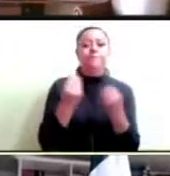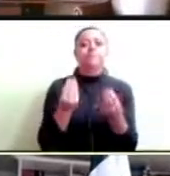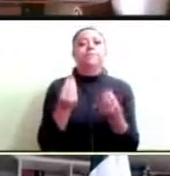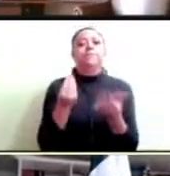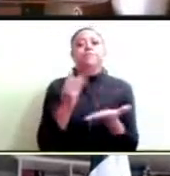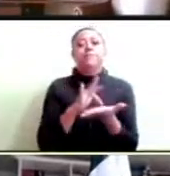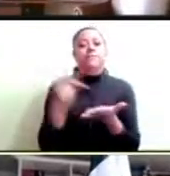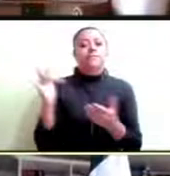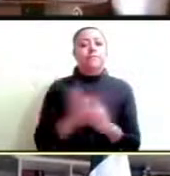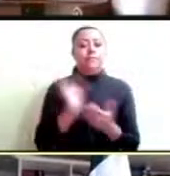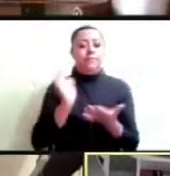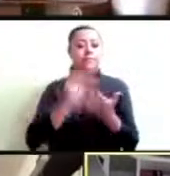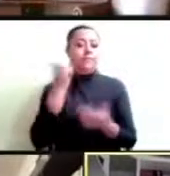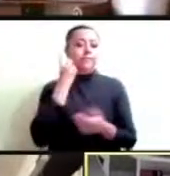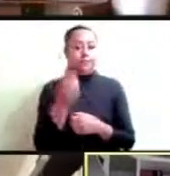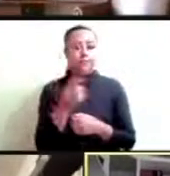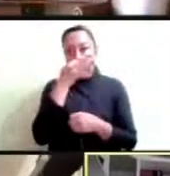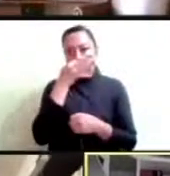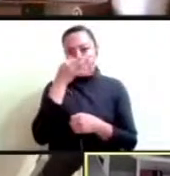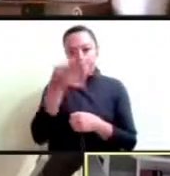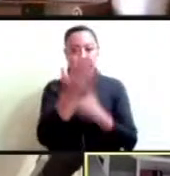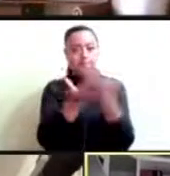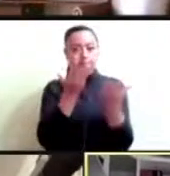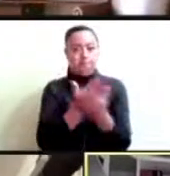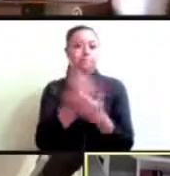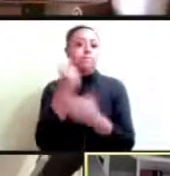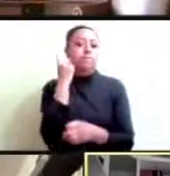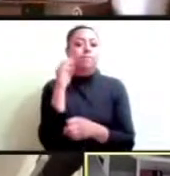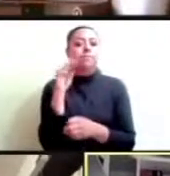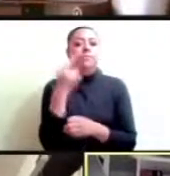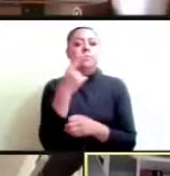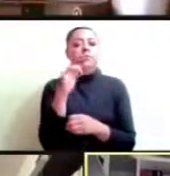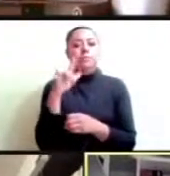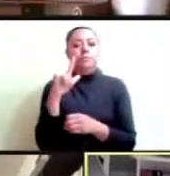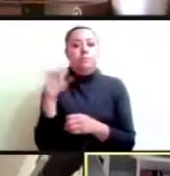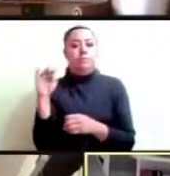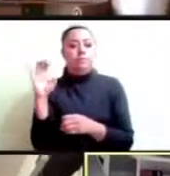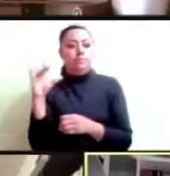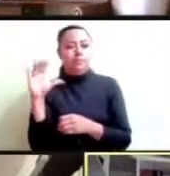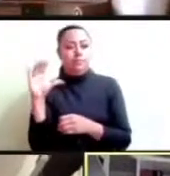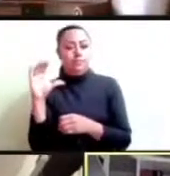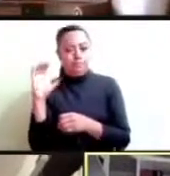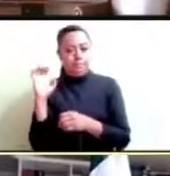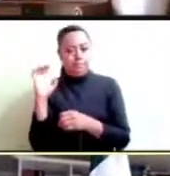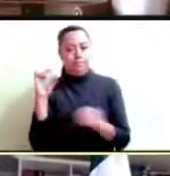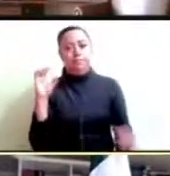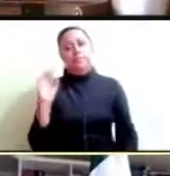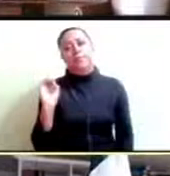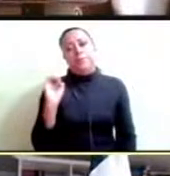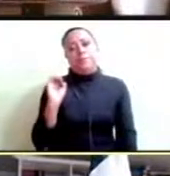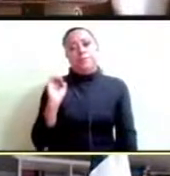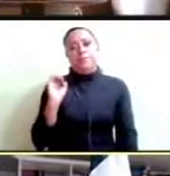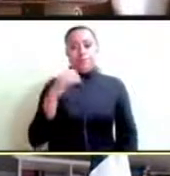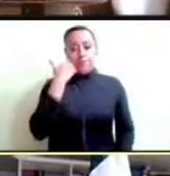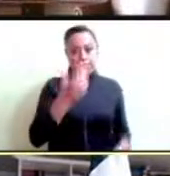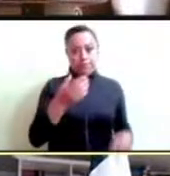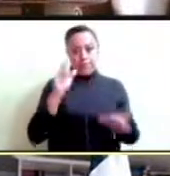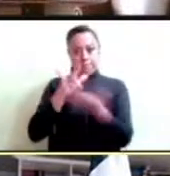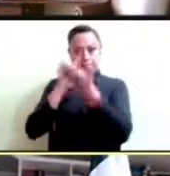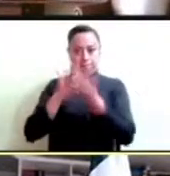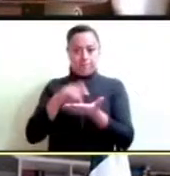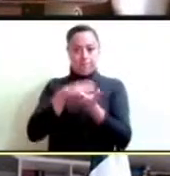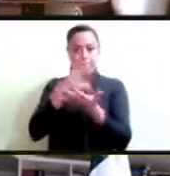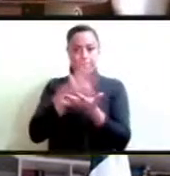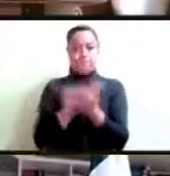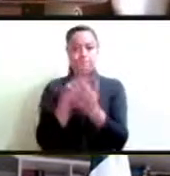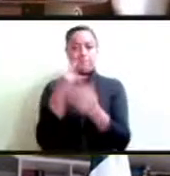Se informa al proponente que el diputado Miguel Ángel Macedo Escartín desea suscribir su punto de acuerdo. ¿Acepta la suscripción, diputado? Sí,